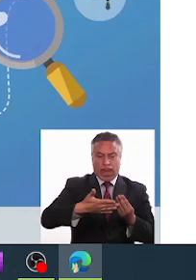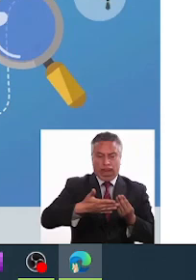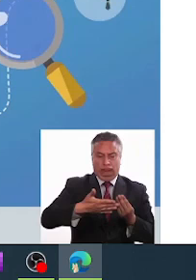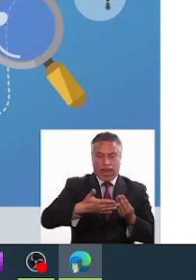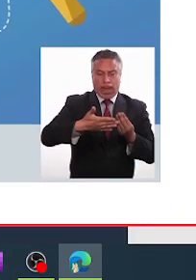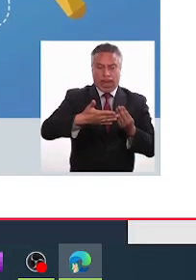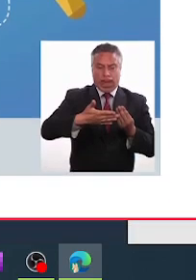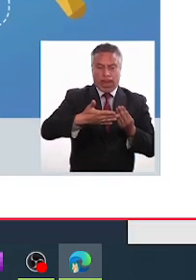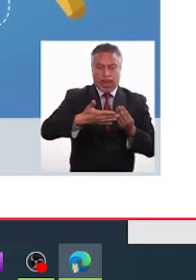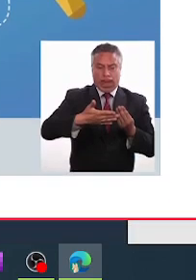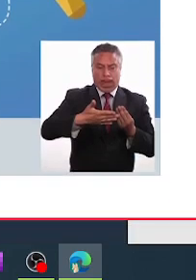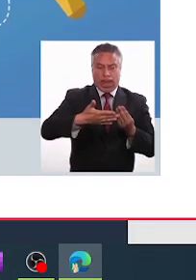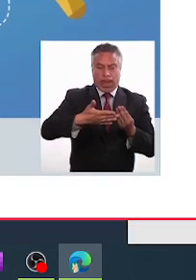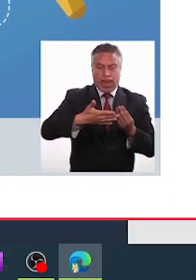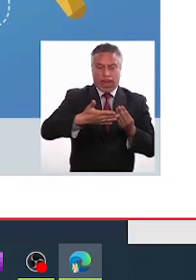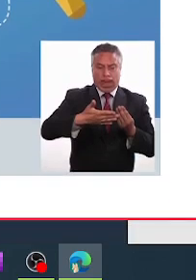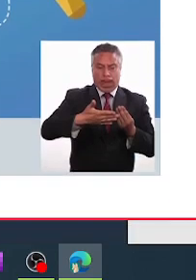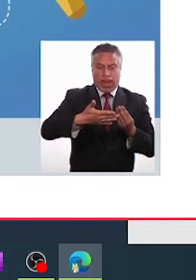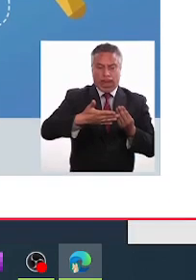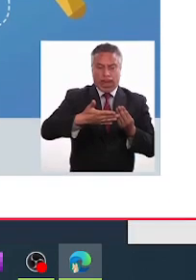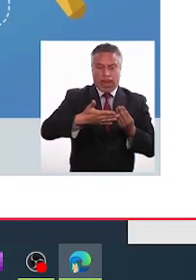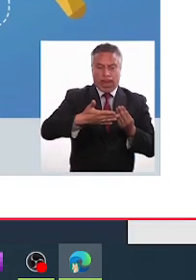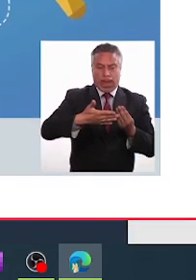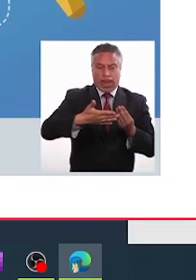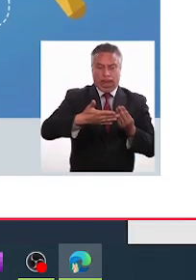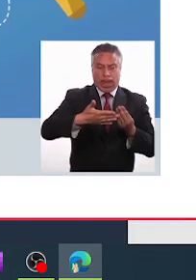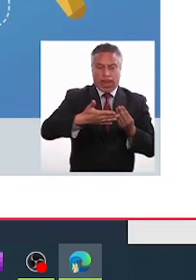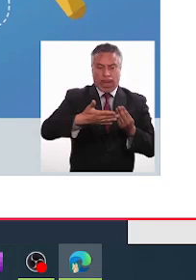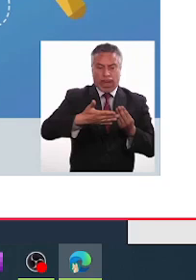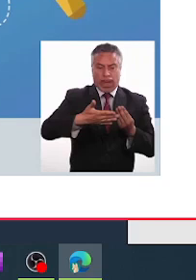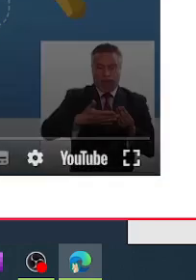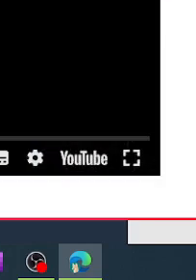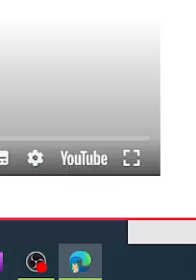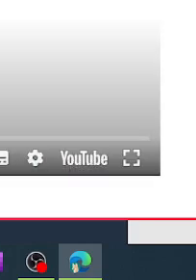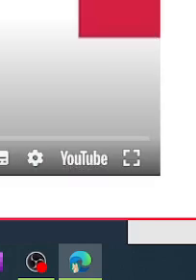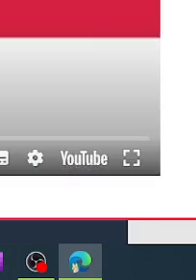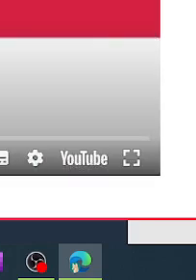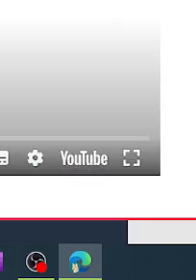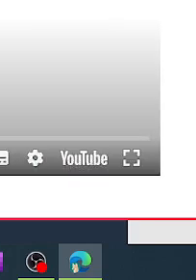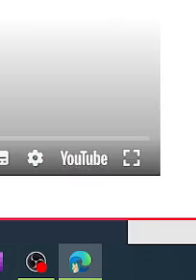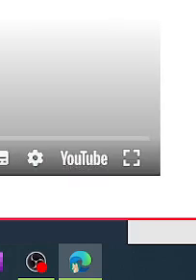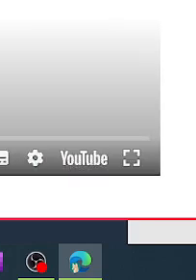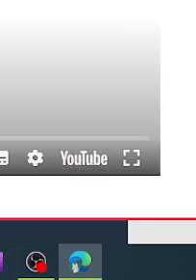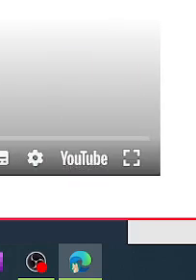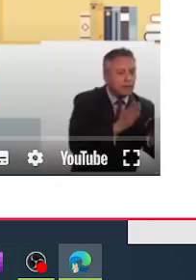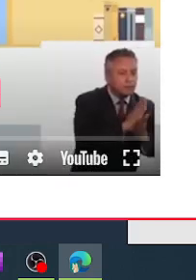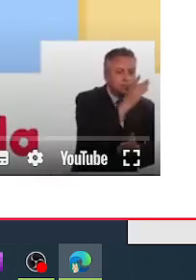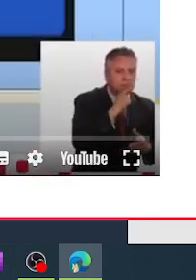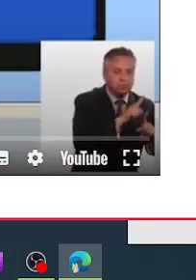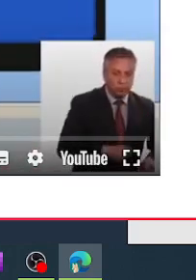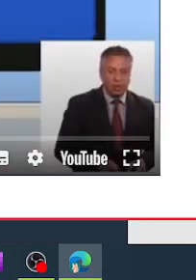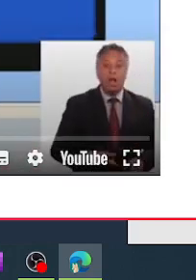este material de apoyo. Sí lo voy a encontrar dentro de esta cápsula, que es, veamos, terminemos de verla. A ver. Está en la parte teórica en el minuto